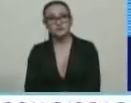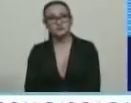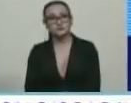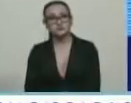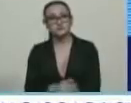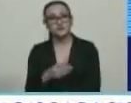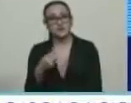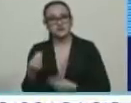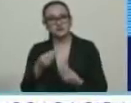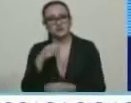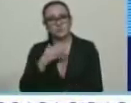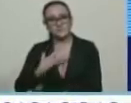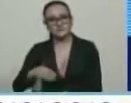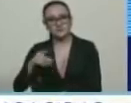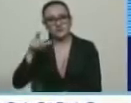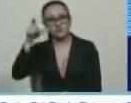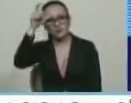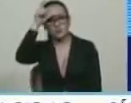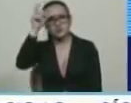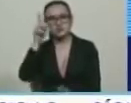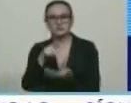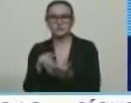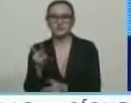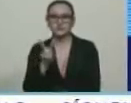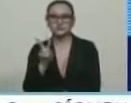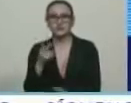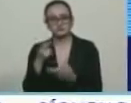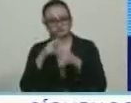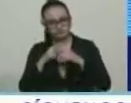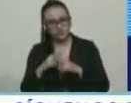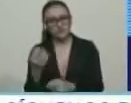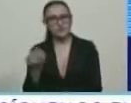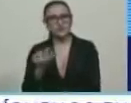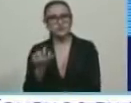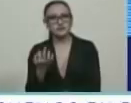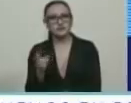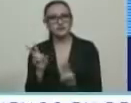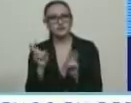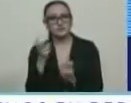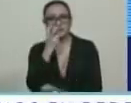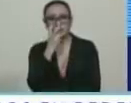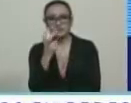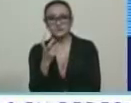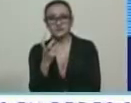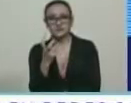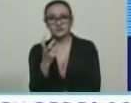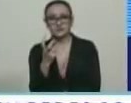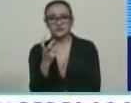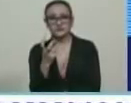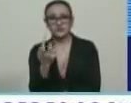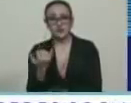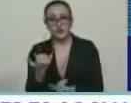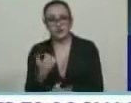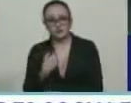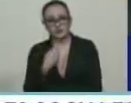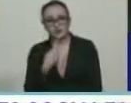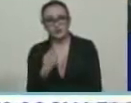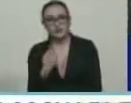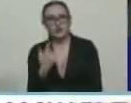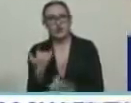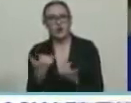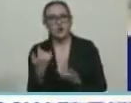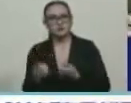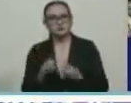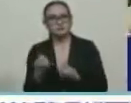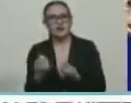un presidente de Turquía a nuestro país. Esto nos honra. En el marco de esa visita de Estado, yo digo, desarrollemos la